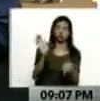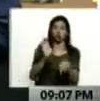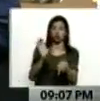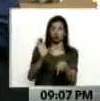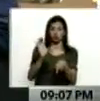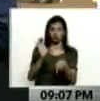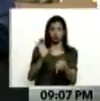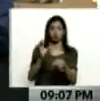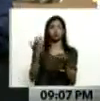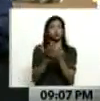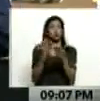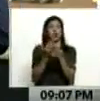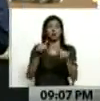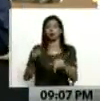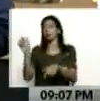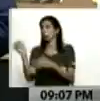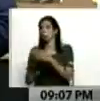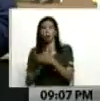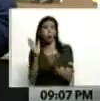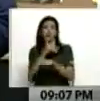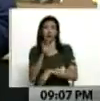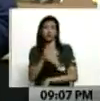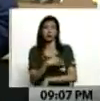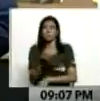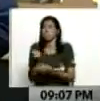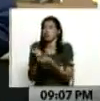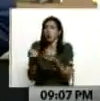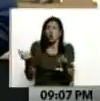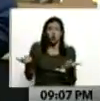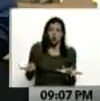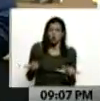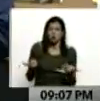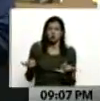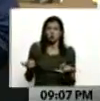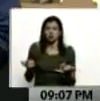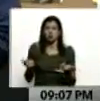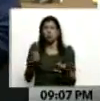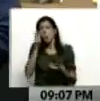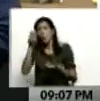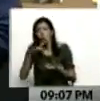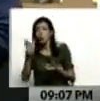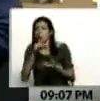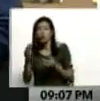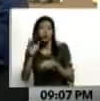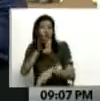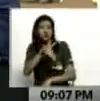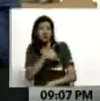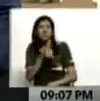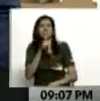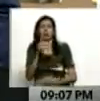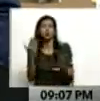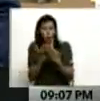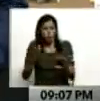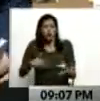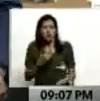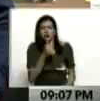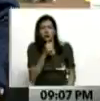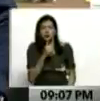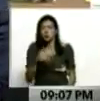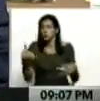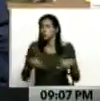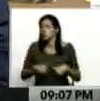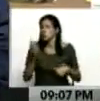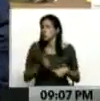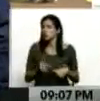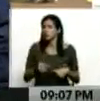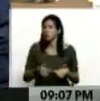venir para acá para el centro para poder estudiar Si no no podía estudiar y quiénes estudiaban en verdad Bueno